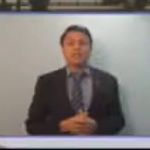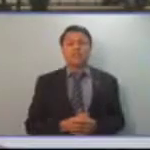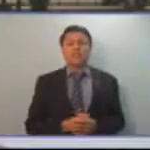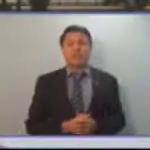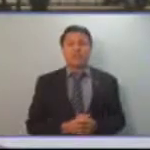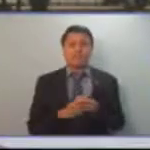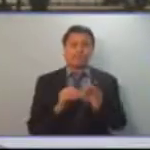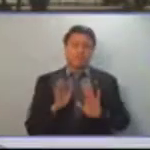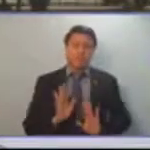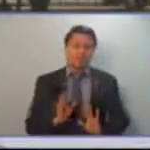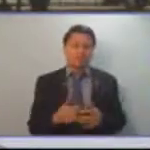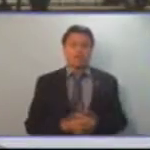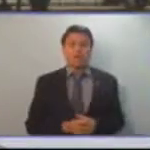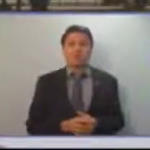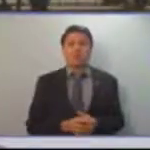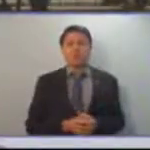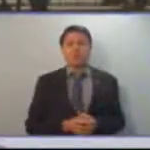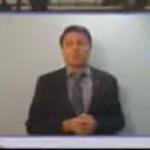se trabajó